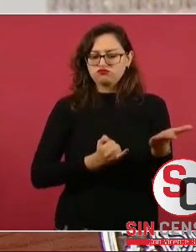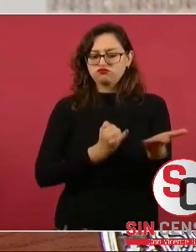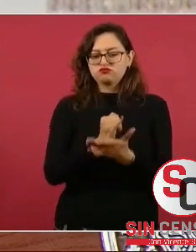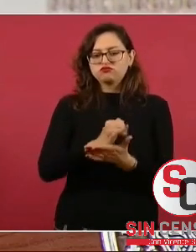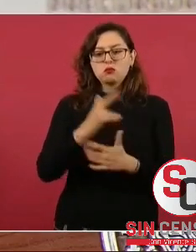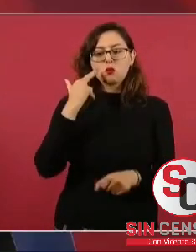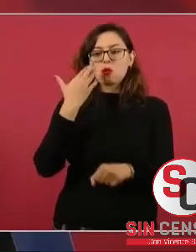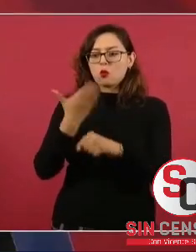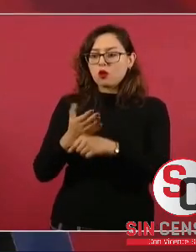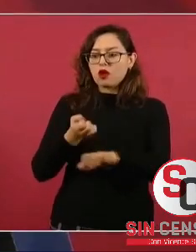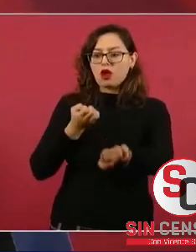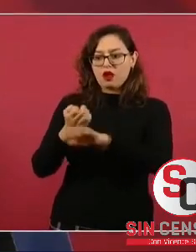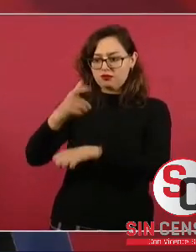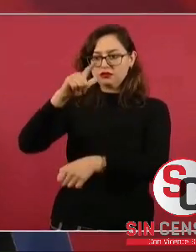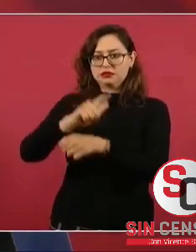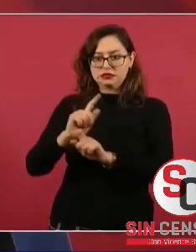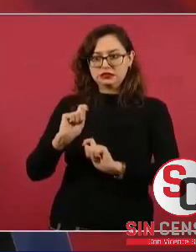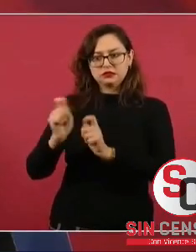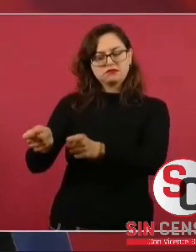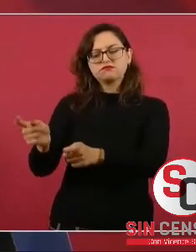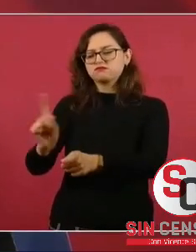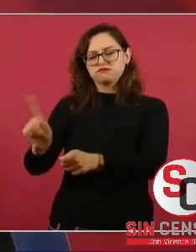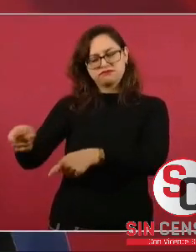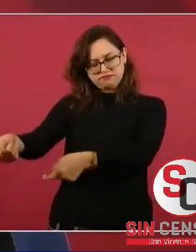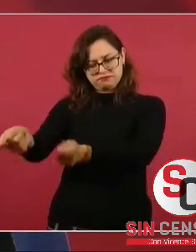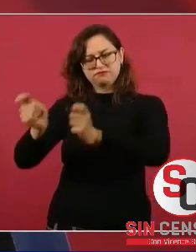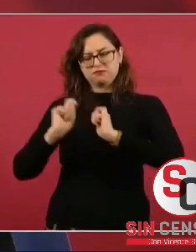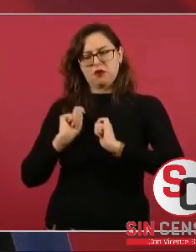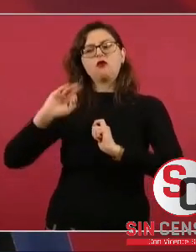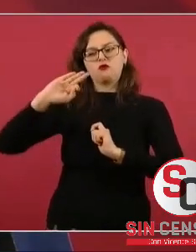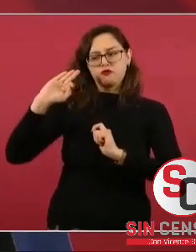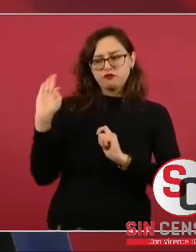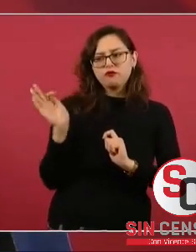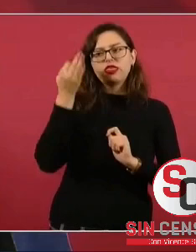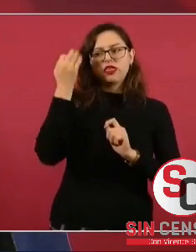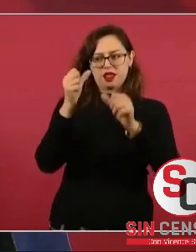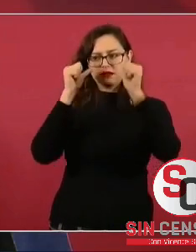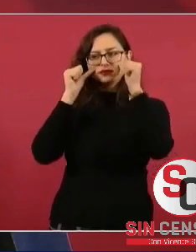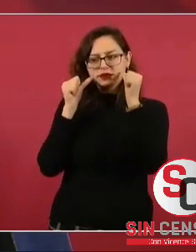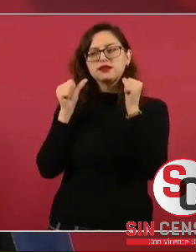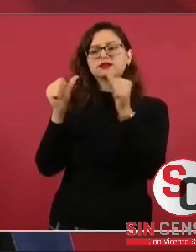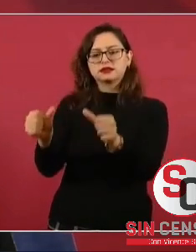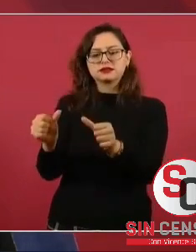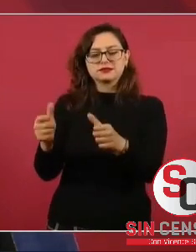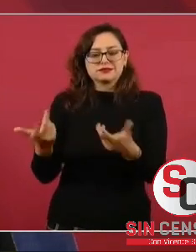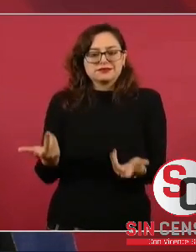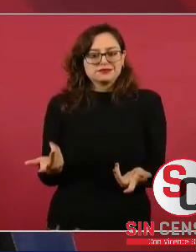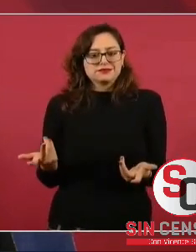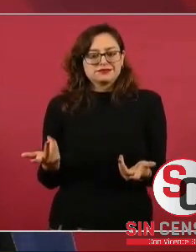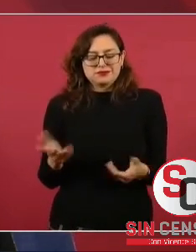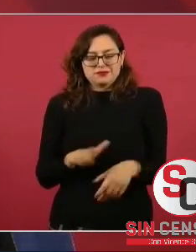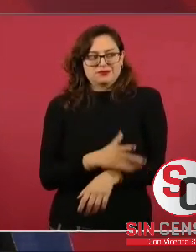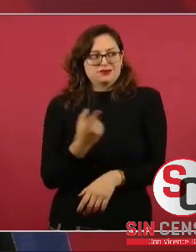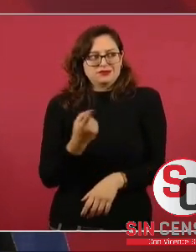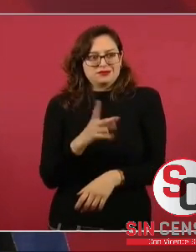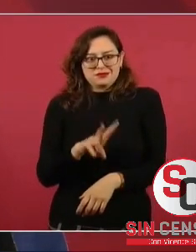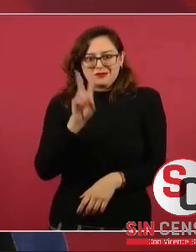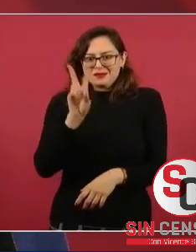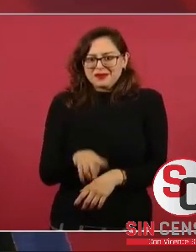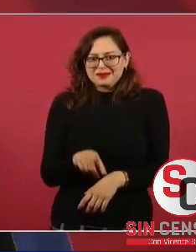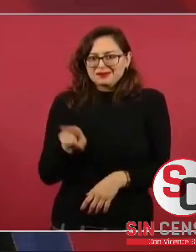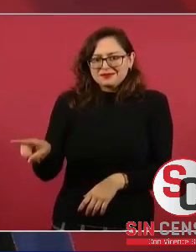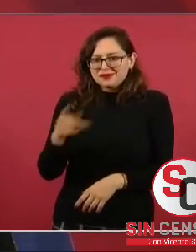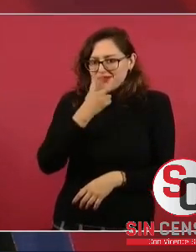el asunto, porque en efecto el periodista